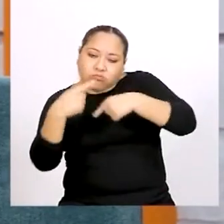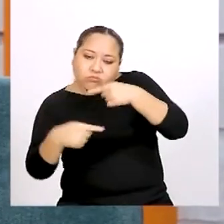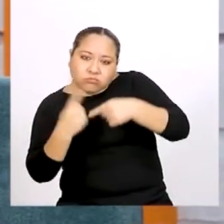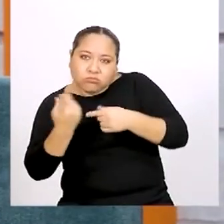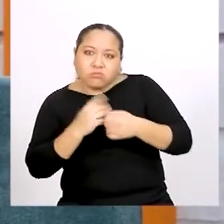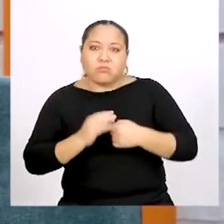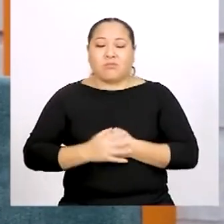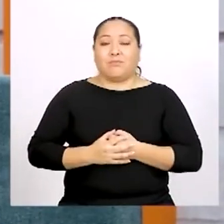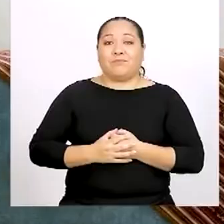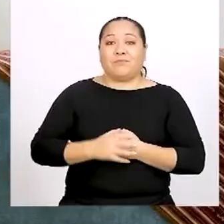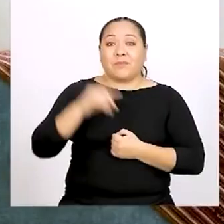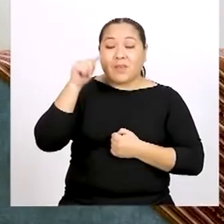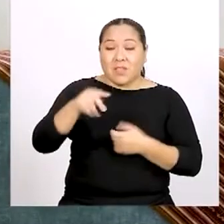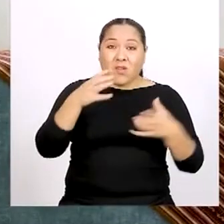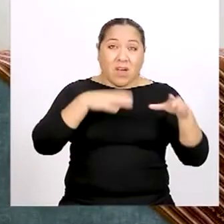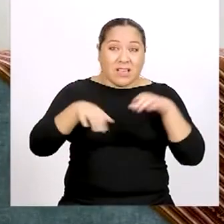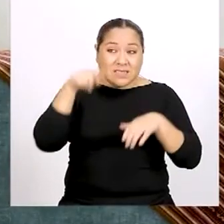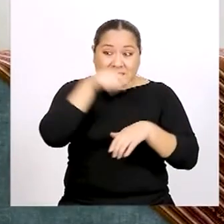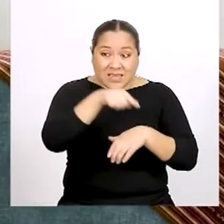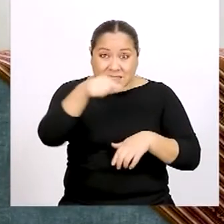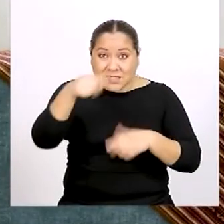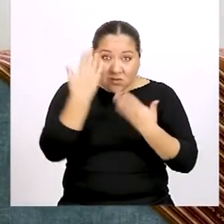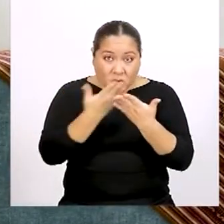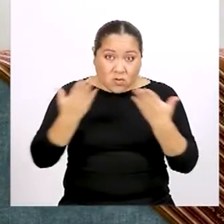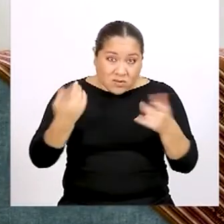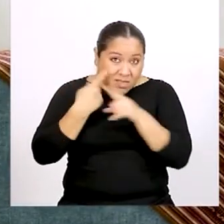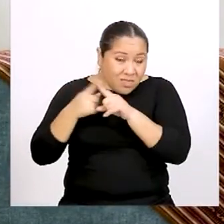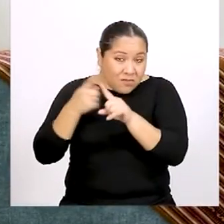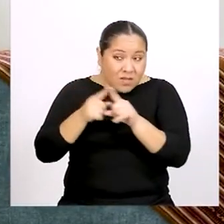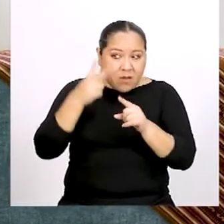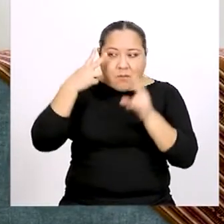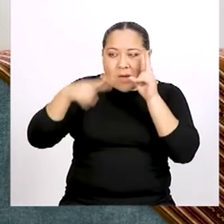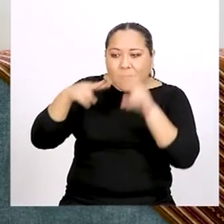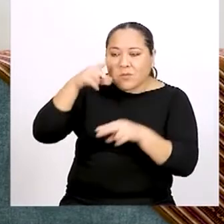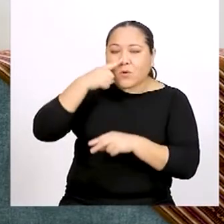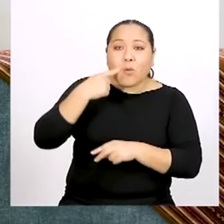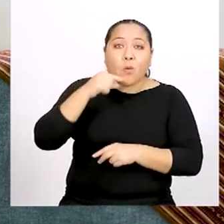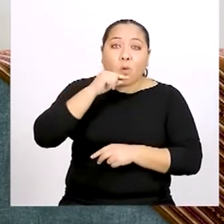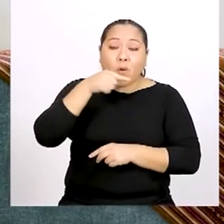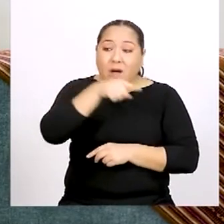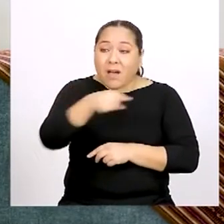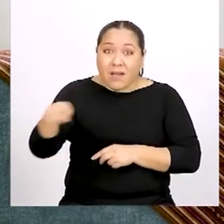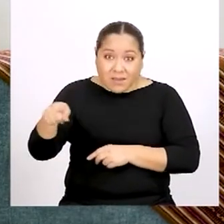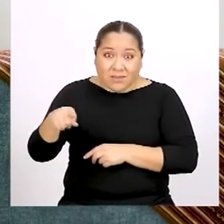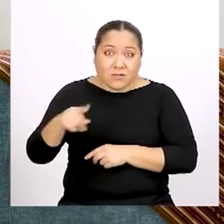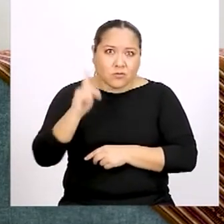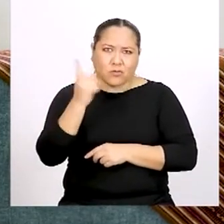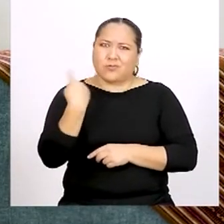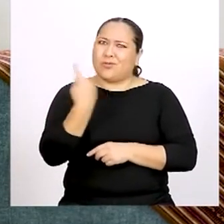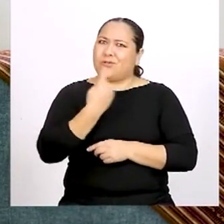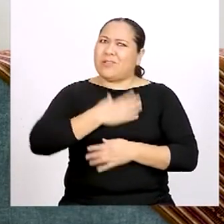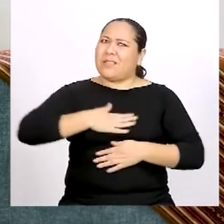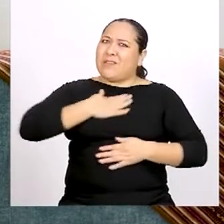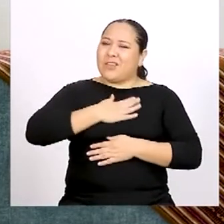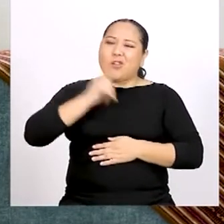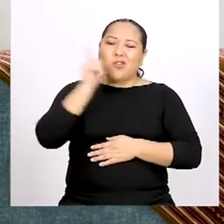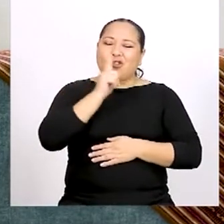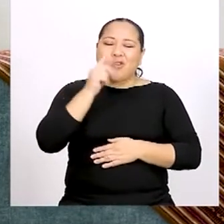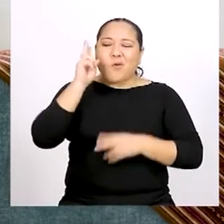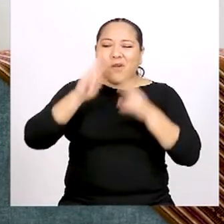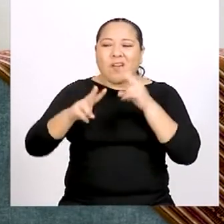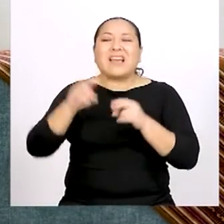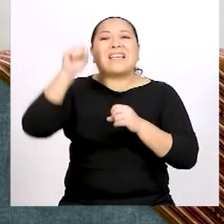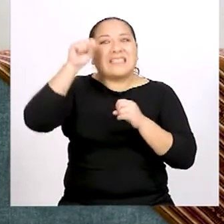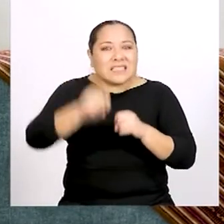rodar, girar. Al realizar estas acciones, podemos ver que ellas y ellos no solo se divierten, sino que